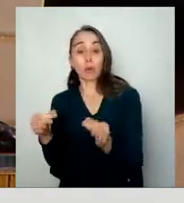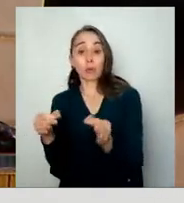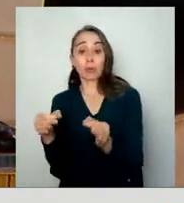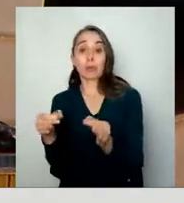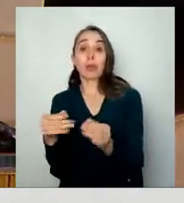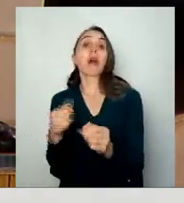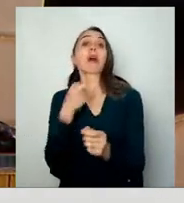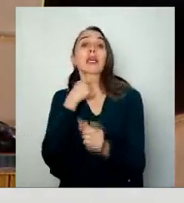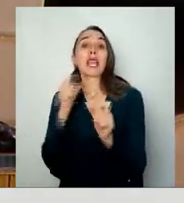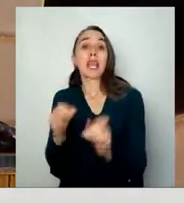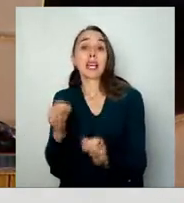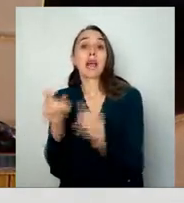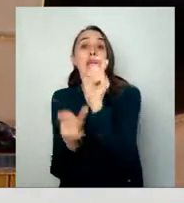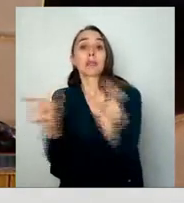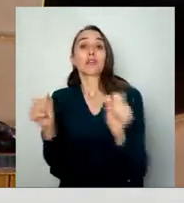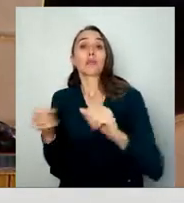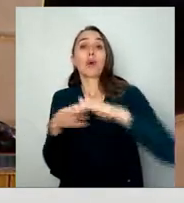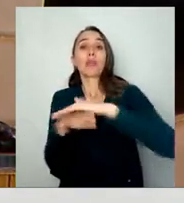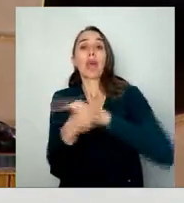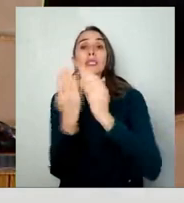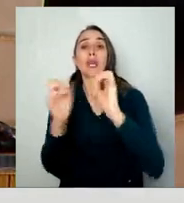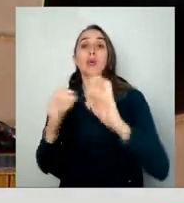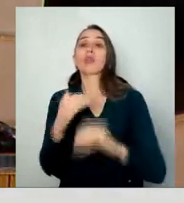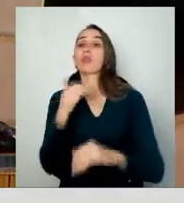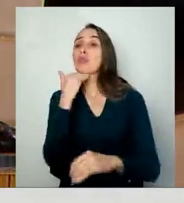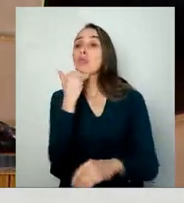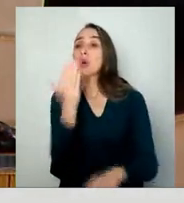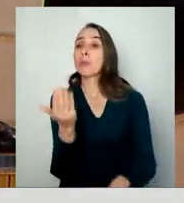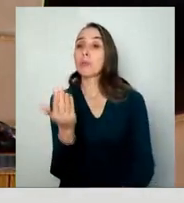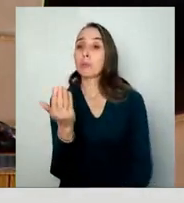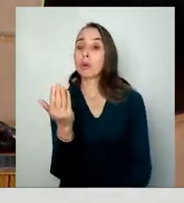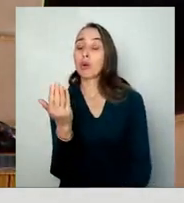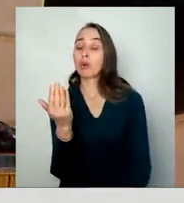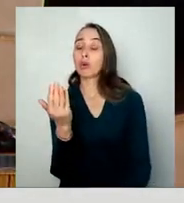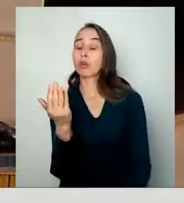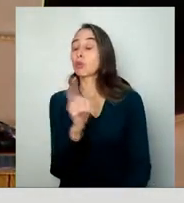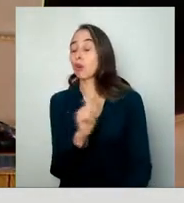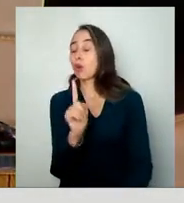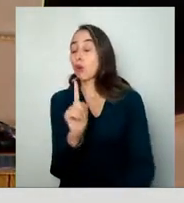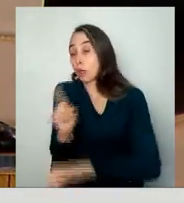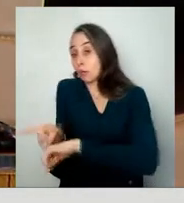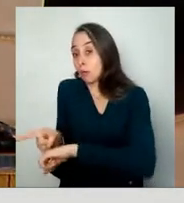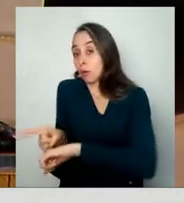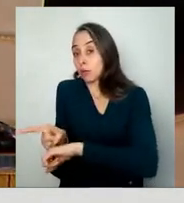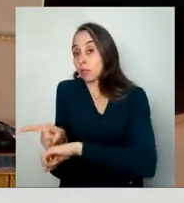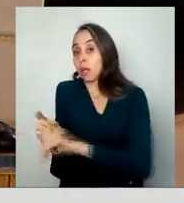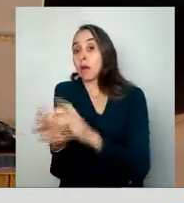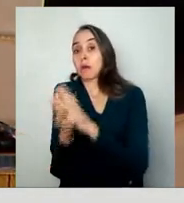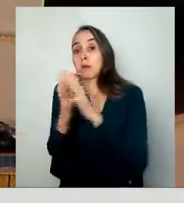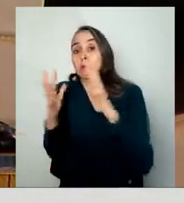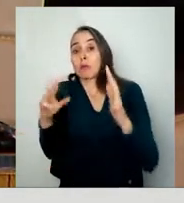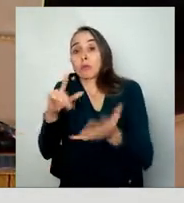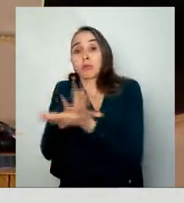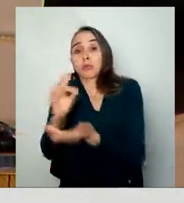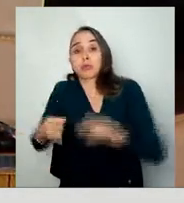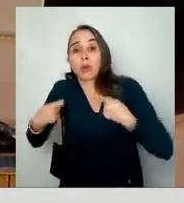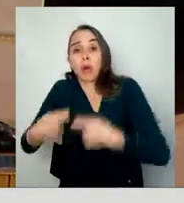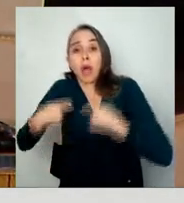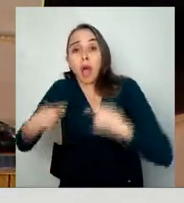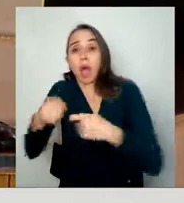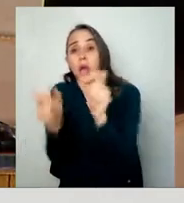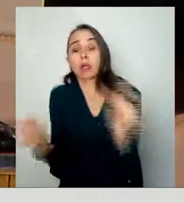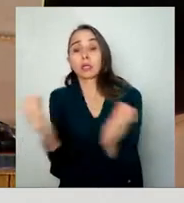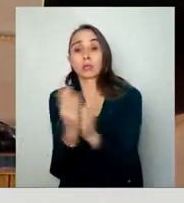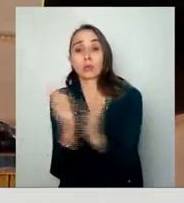a la educación sin importar una sin imponer en este caso una carga excesiva a los estudiantes al prohibir